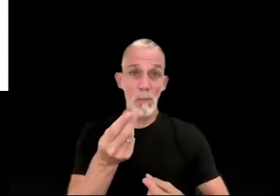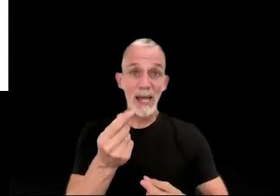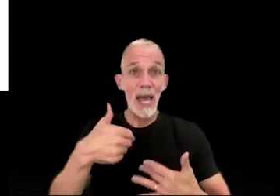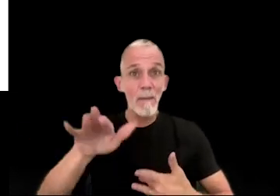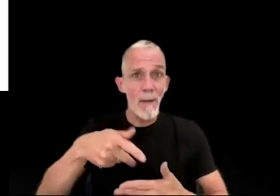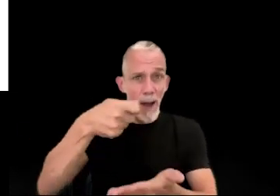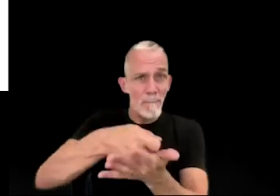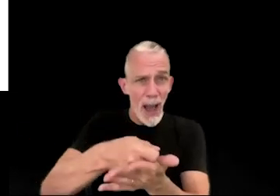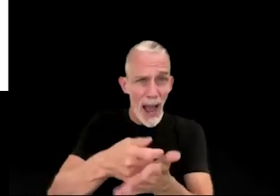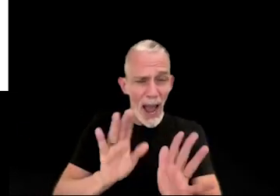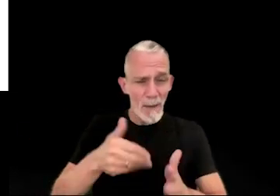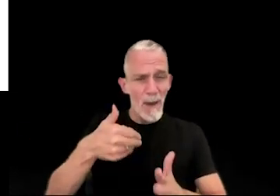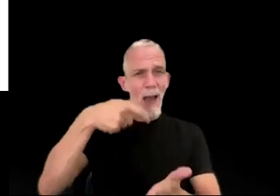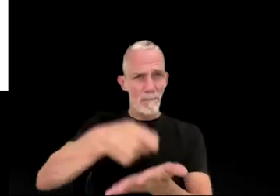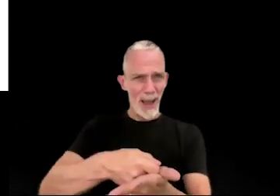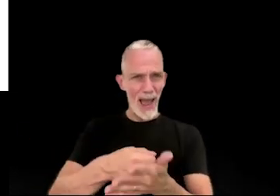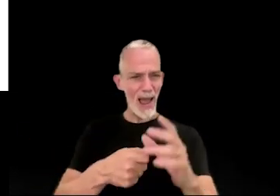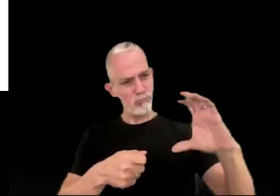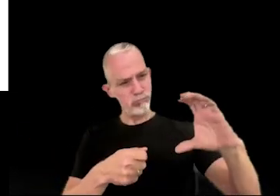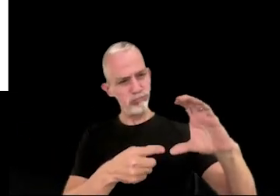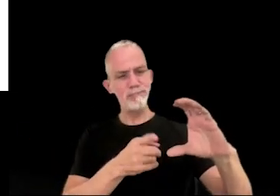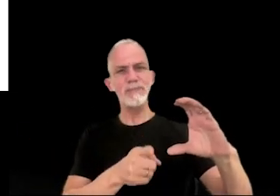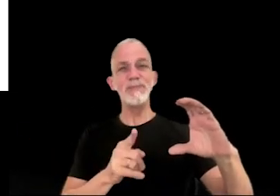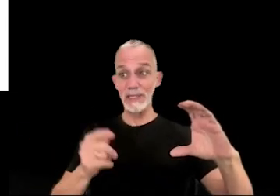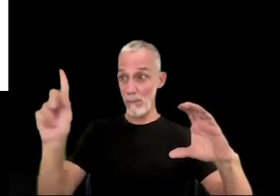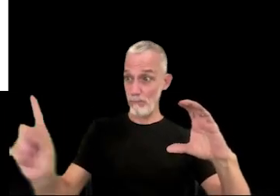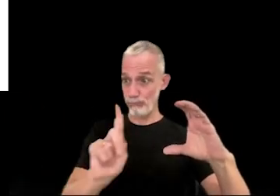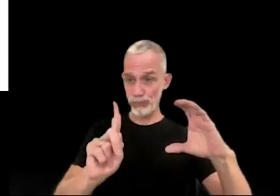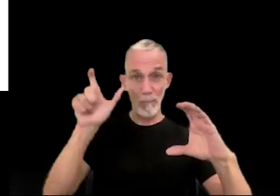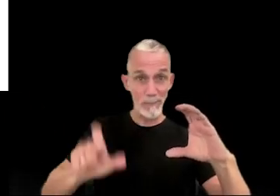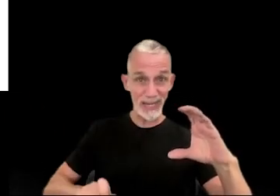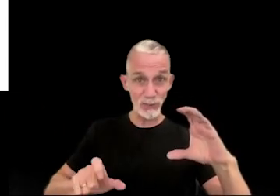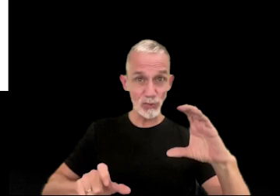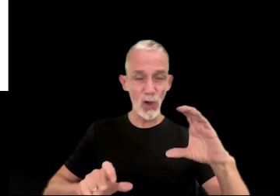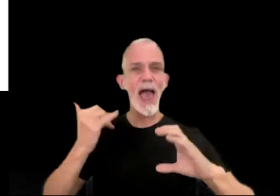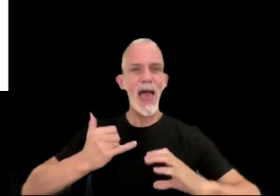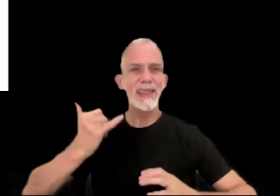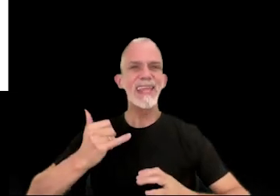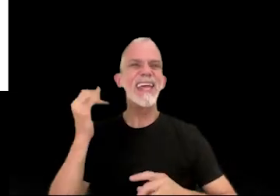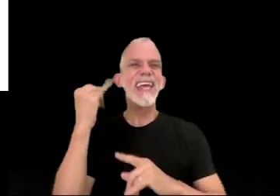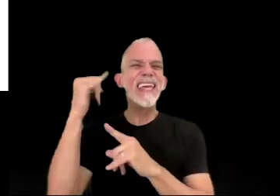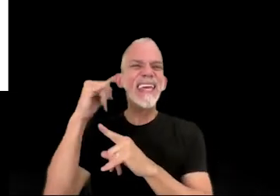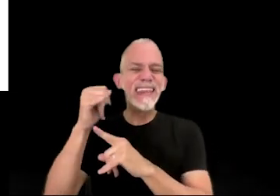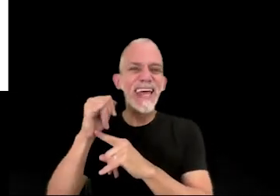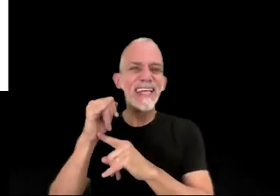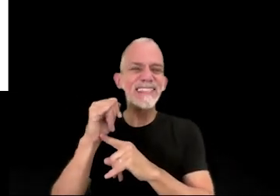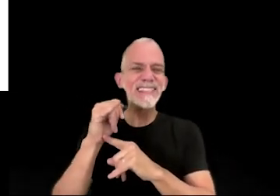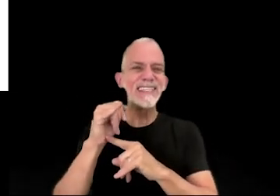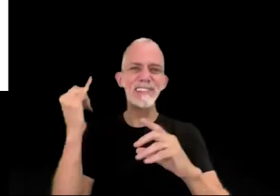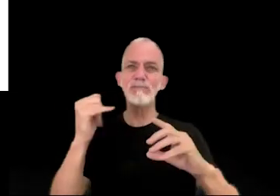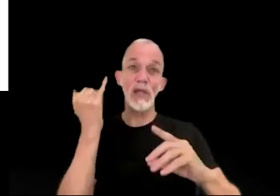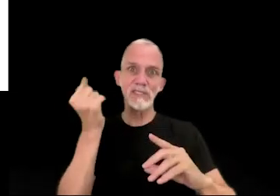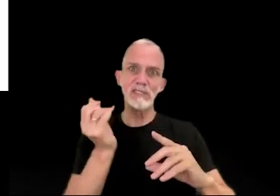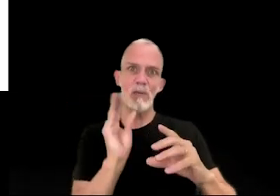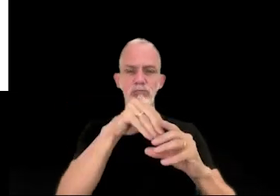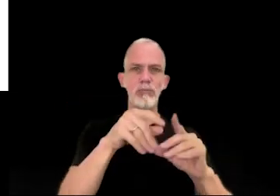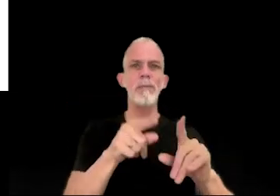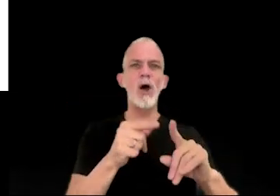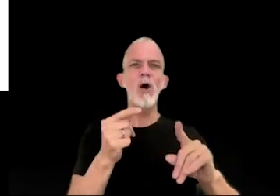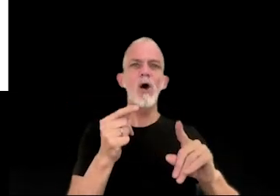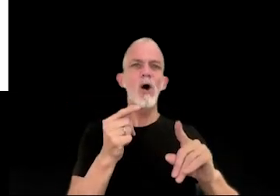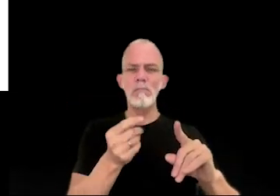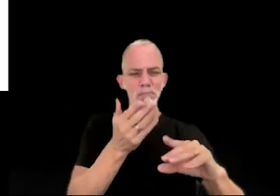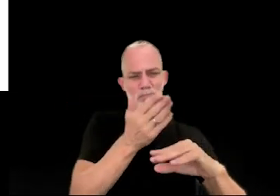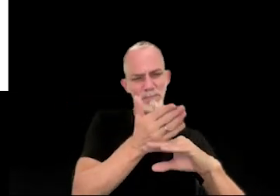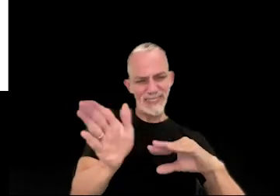este régimen, ese contribuyente va a tener parte de los intereses devengados condonado. Esto va a